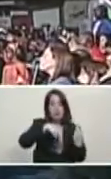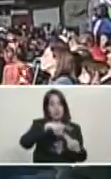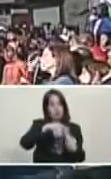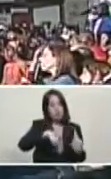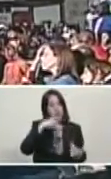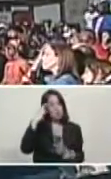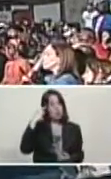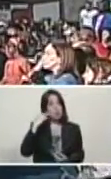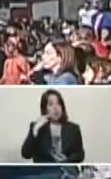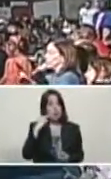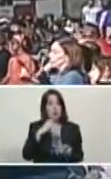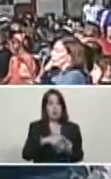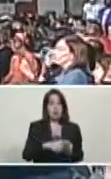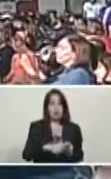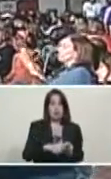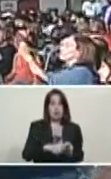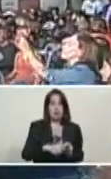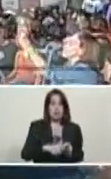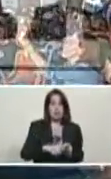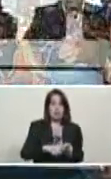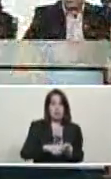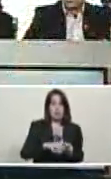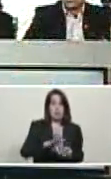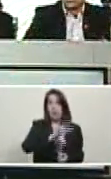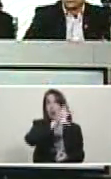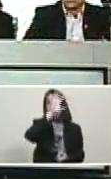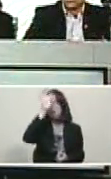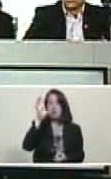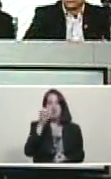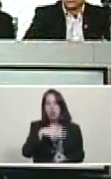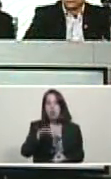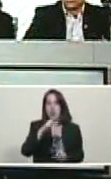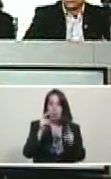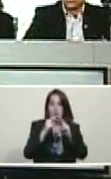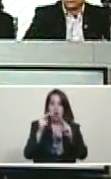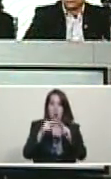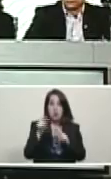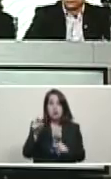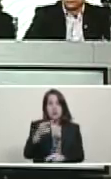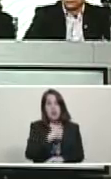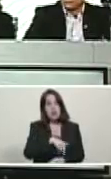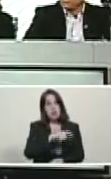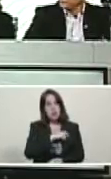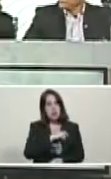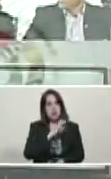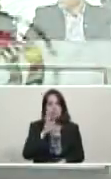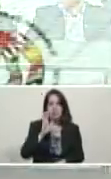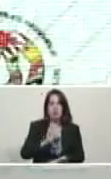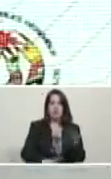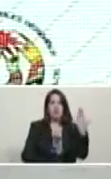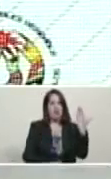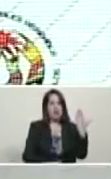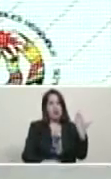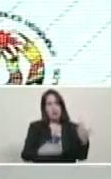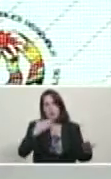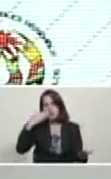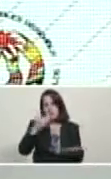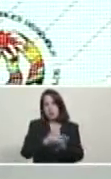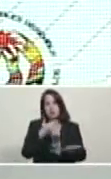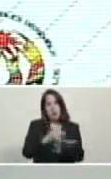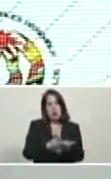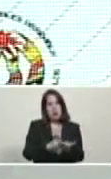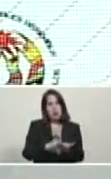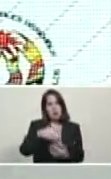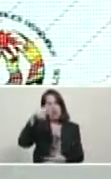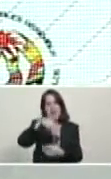bueno si hay algún lugar en el mundo que nos conocen es en españa si yo me fuera y me postular para